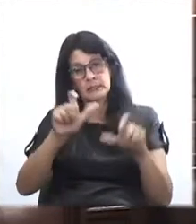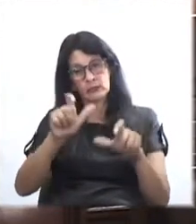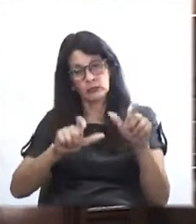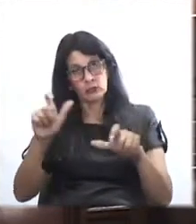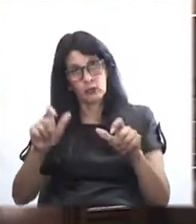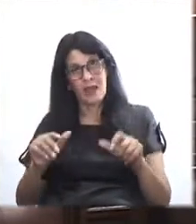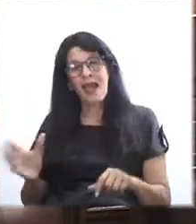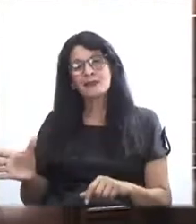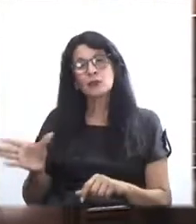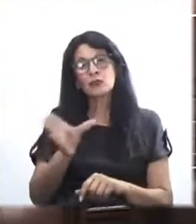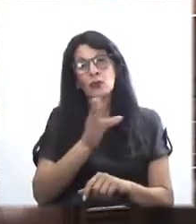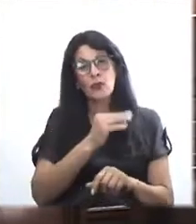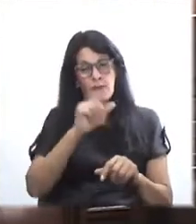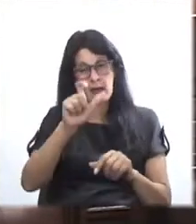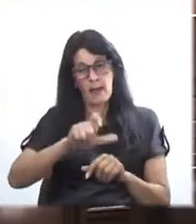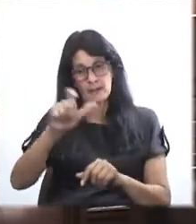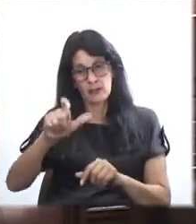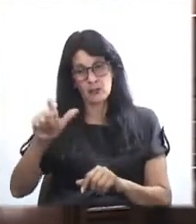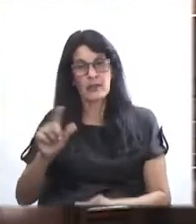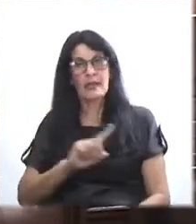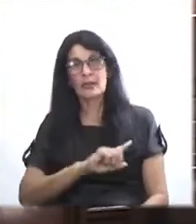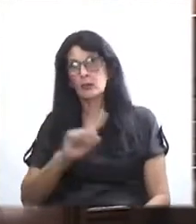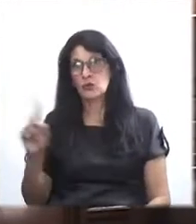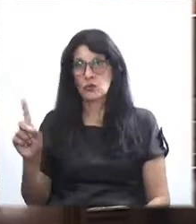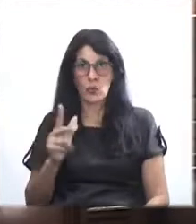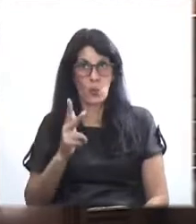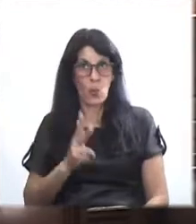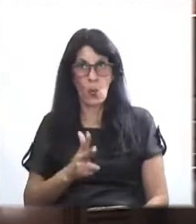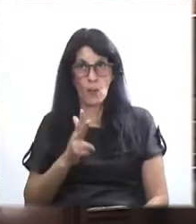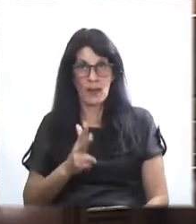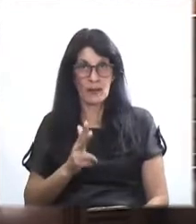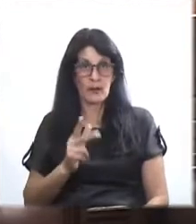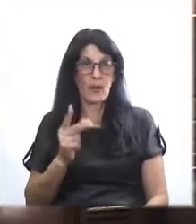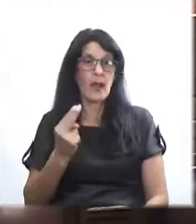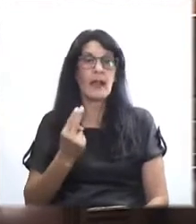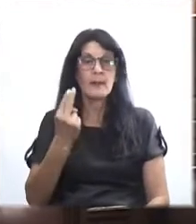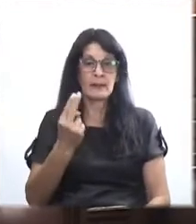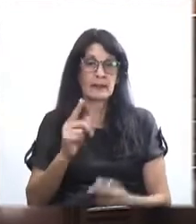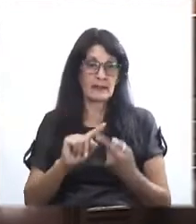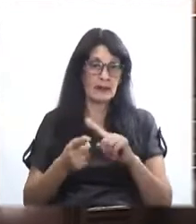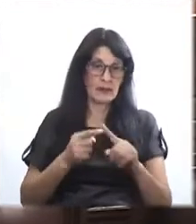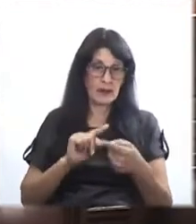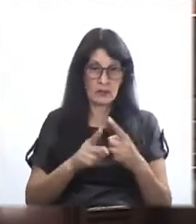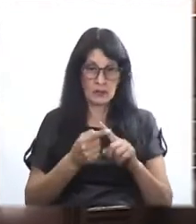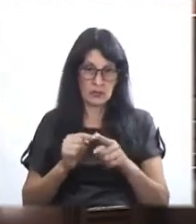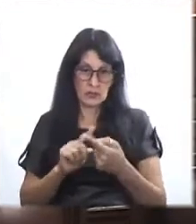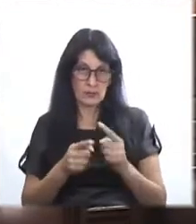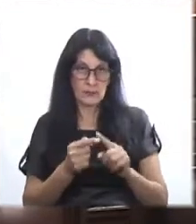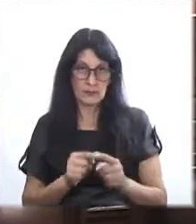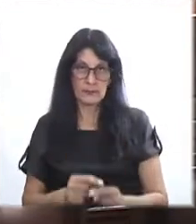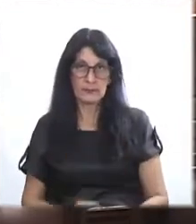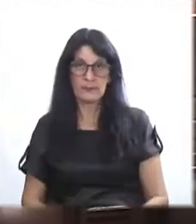todas las personas que no son humanas, les permiten relacionarse.